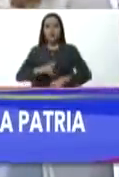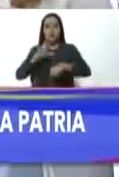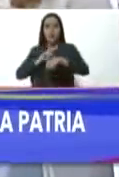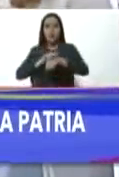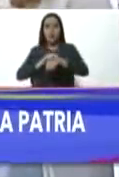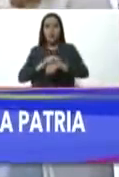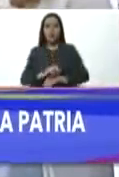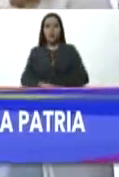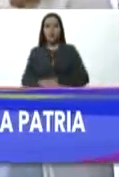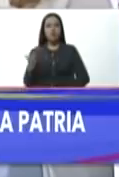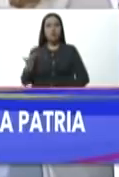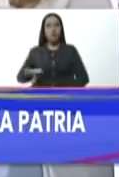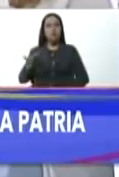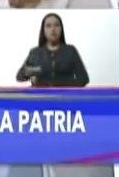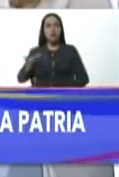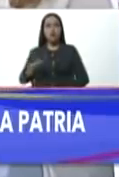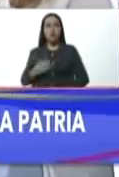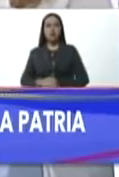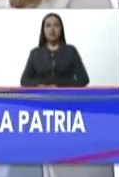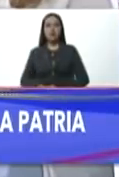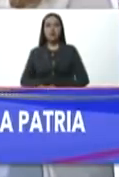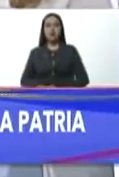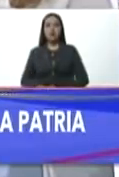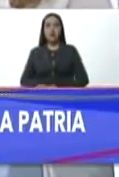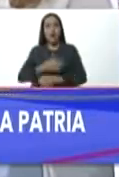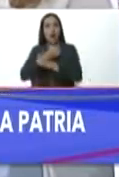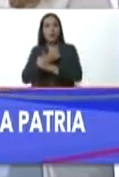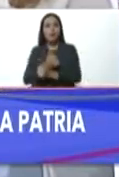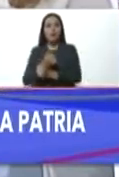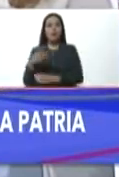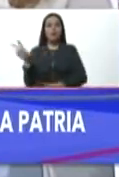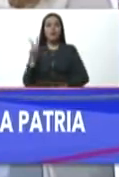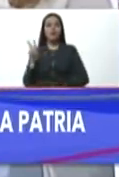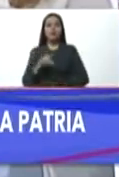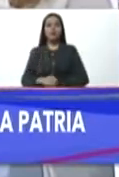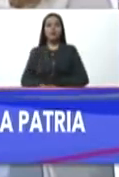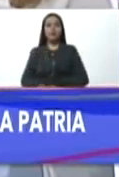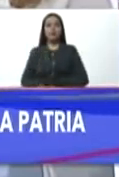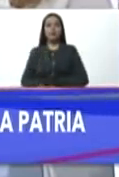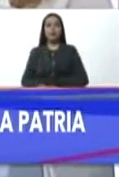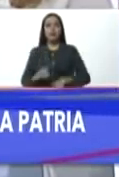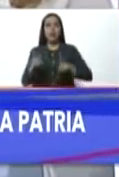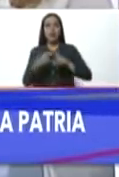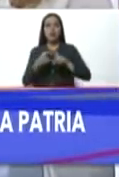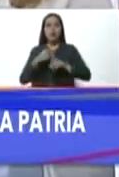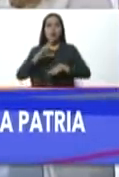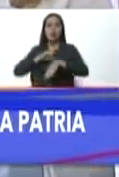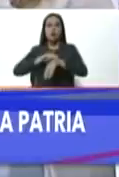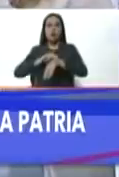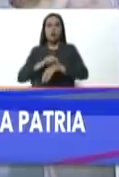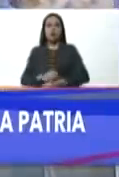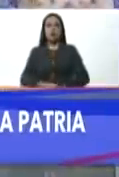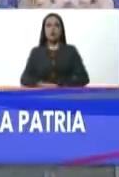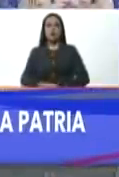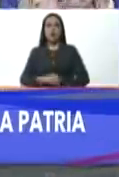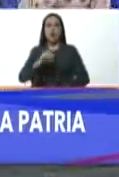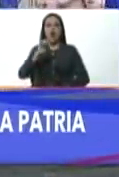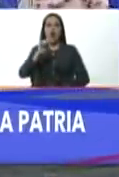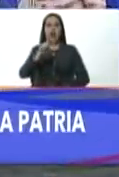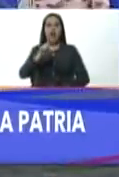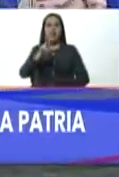médicos importantes, queridos de nuestro país. Se trata del doctor Julio César